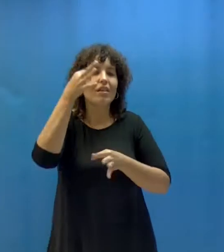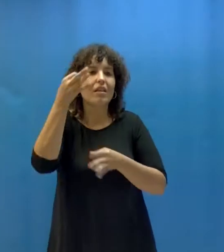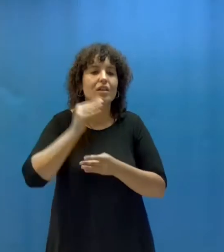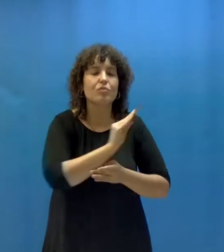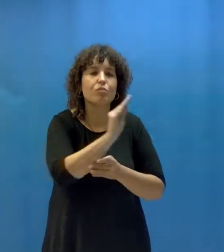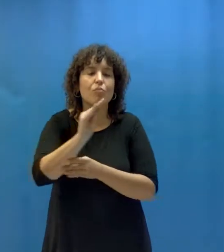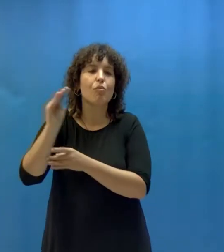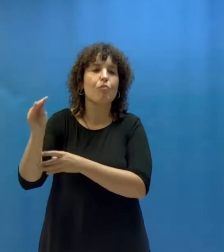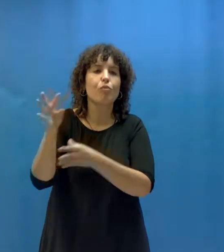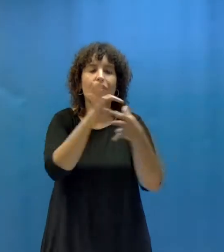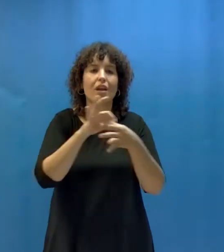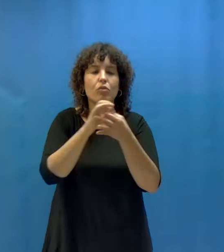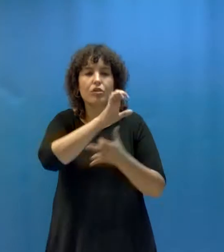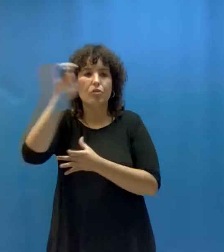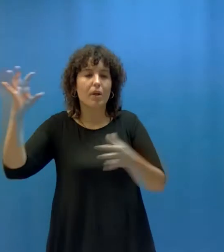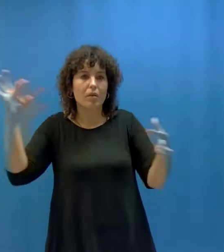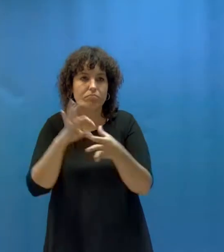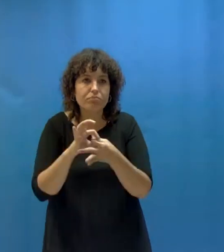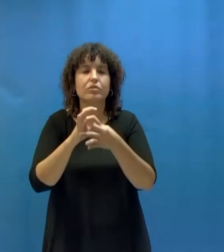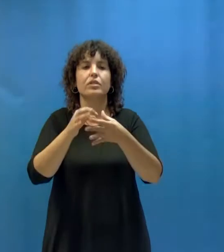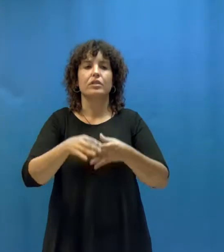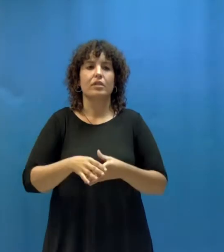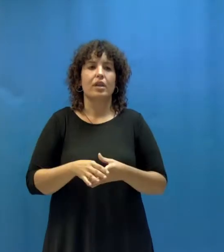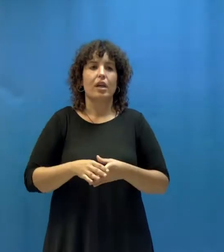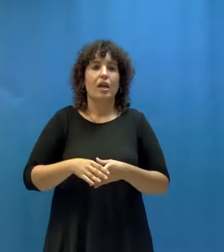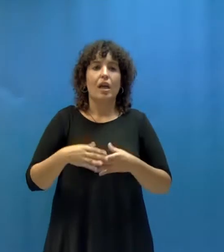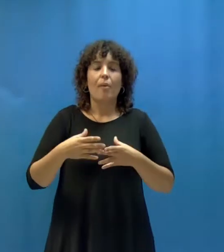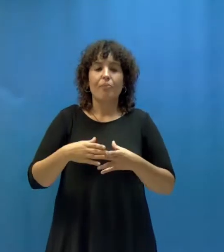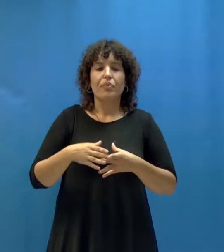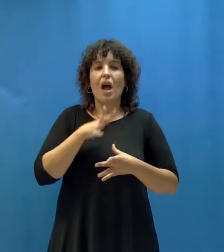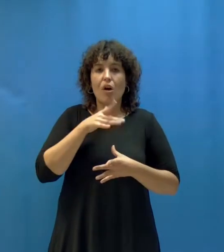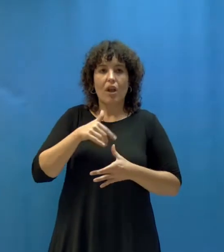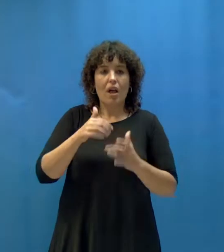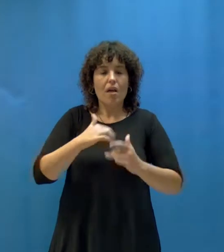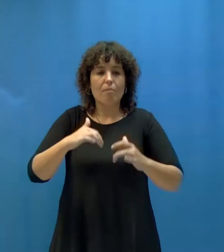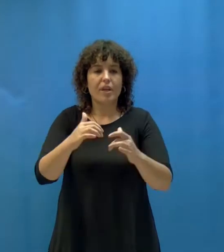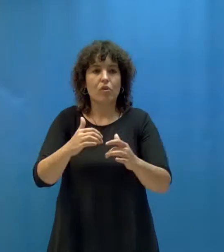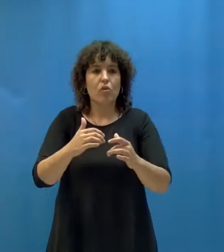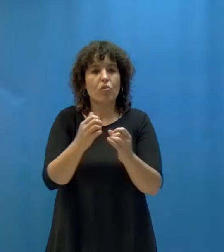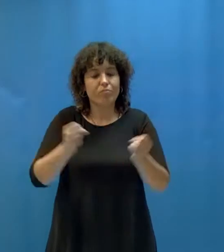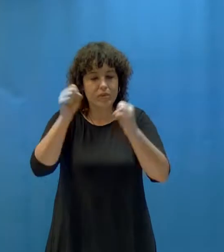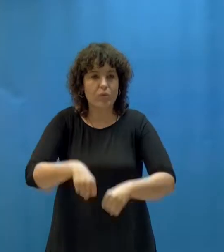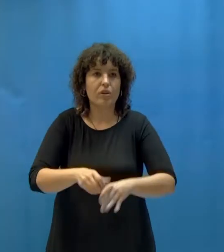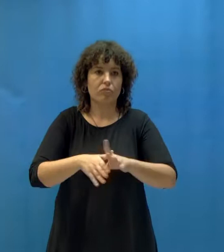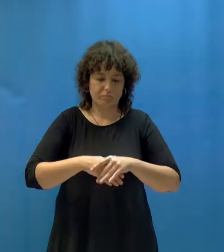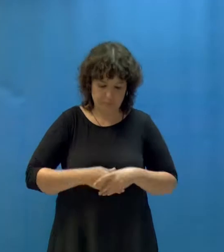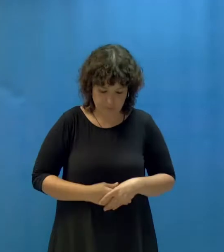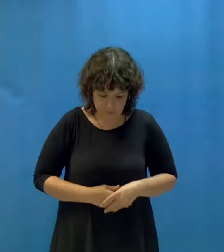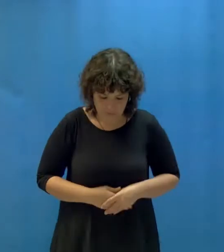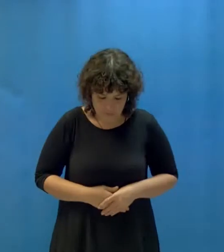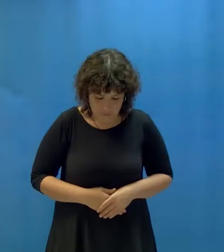de la Unión Europea u otras administraciones públicas. Por todo ello, ha quedado a disposición y el Pleno pues, queda enterado.